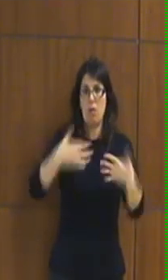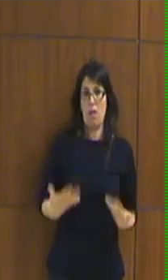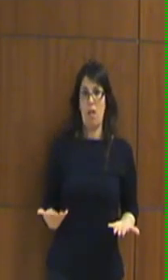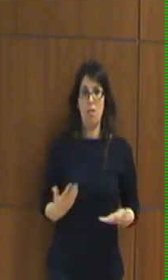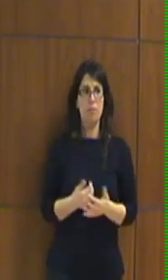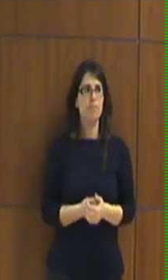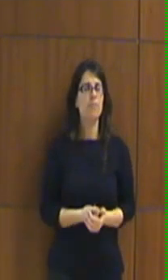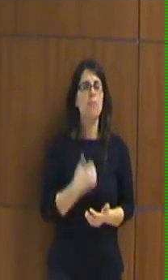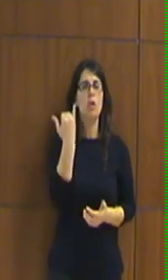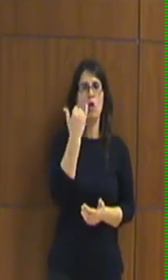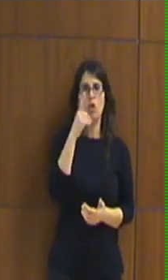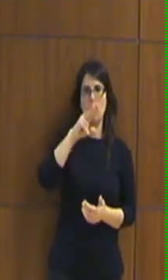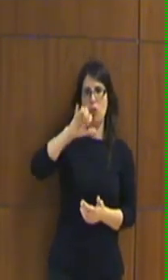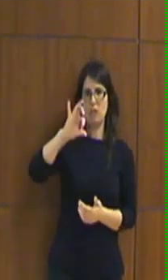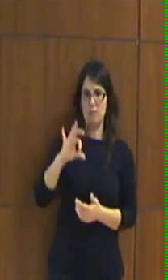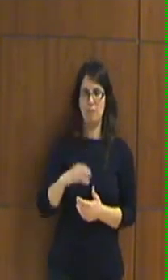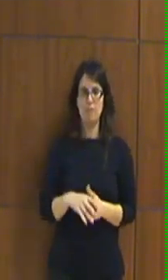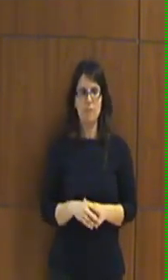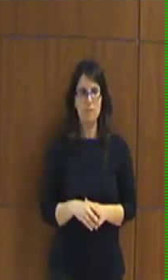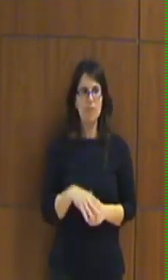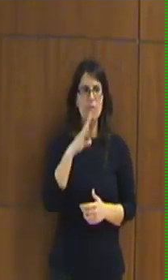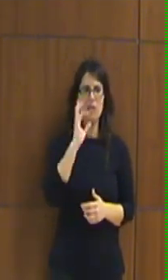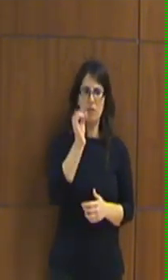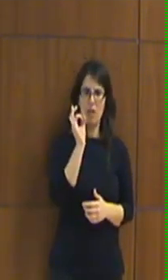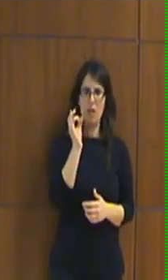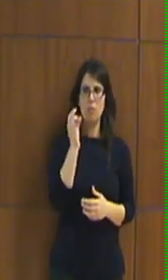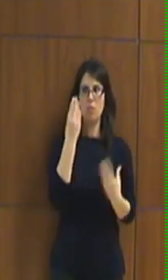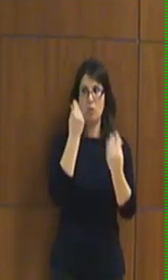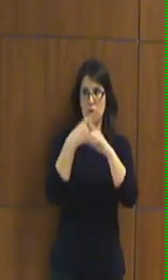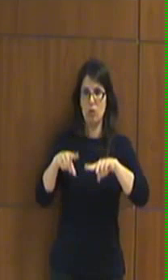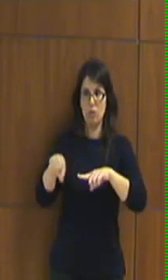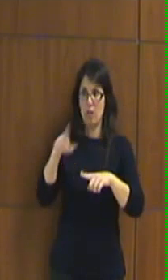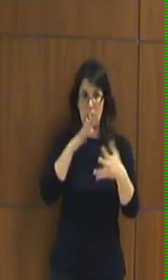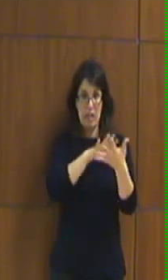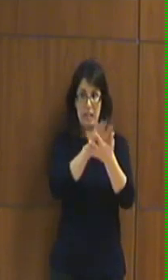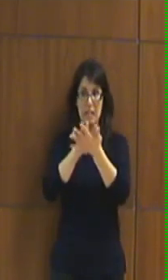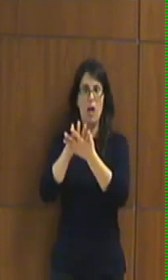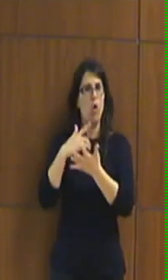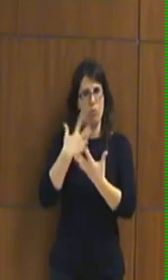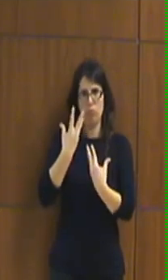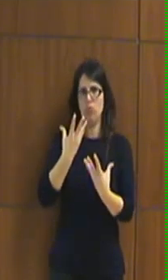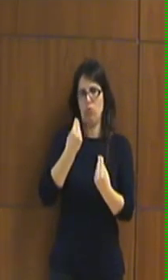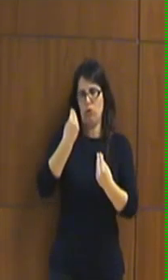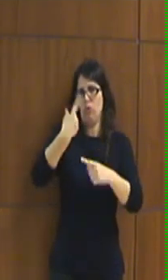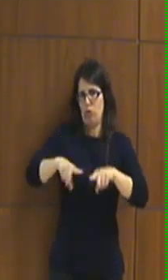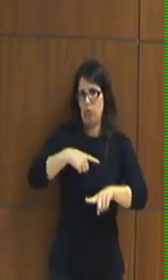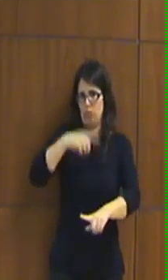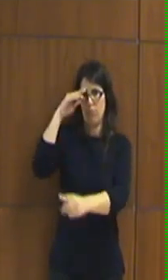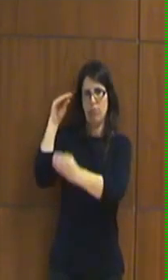un poco de acuerdo con muchas perlas de todos los que habéis comentado cosas, ¿no?